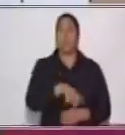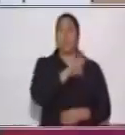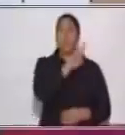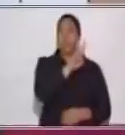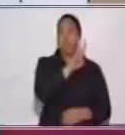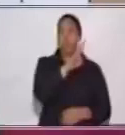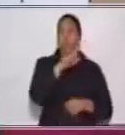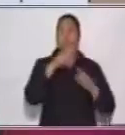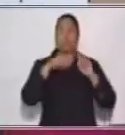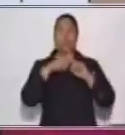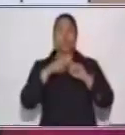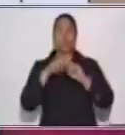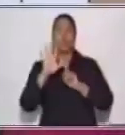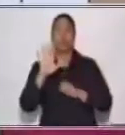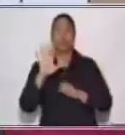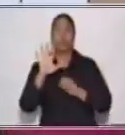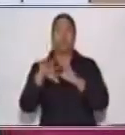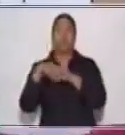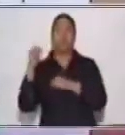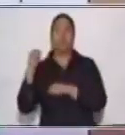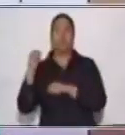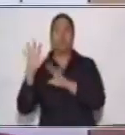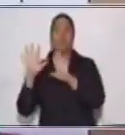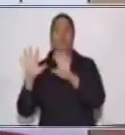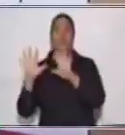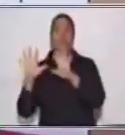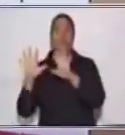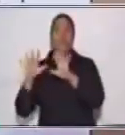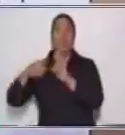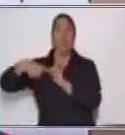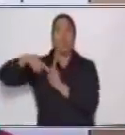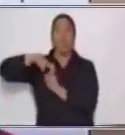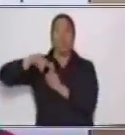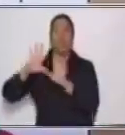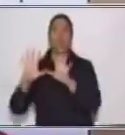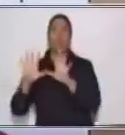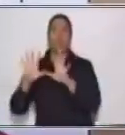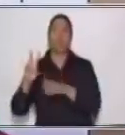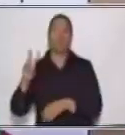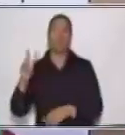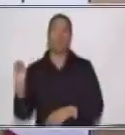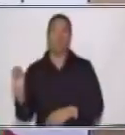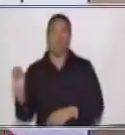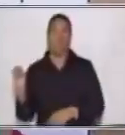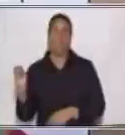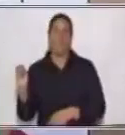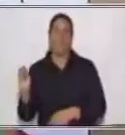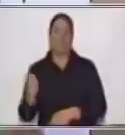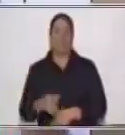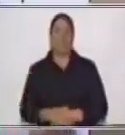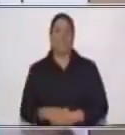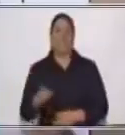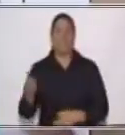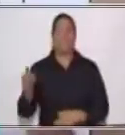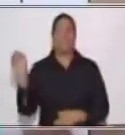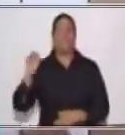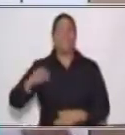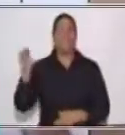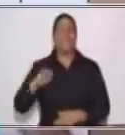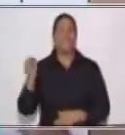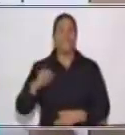2 por 5 es 10, más 10, 20. Este sí